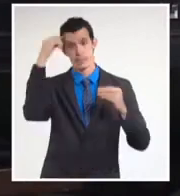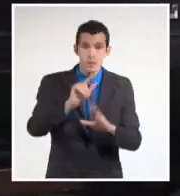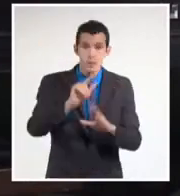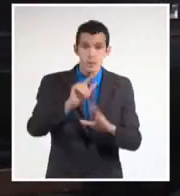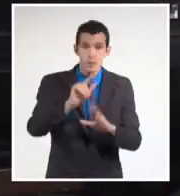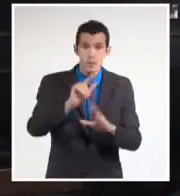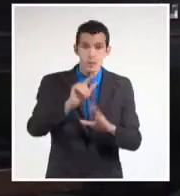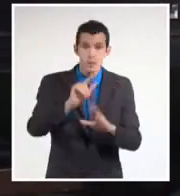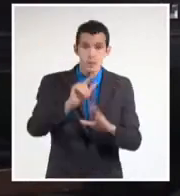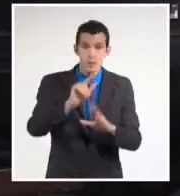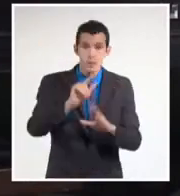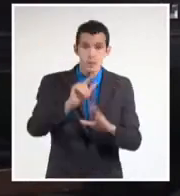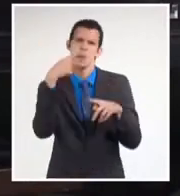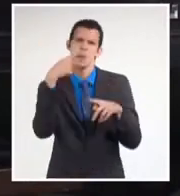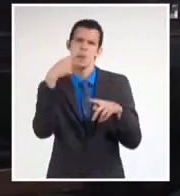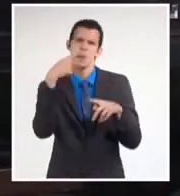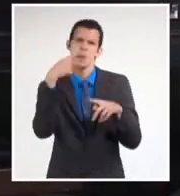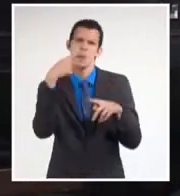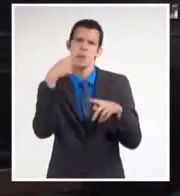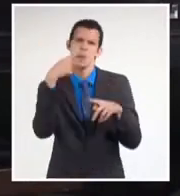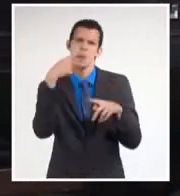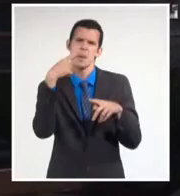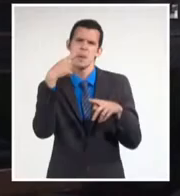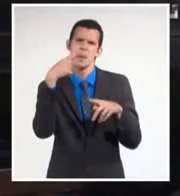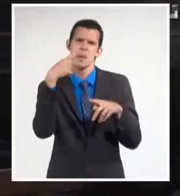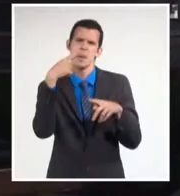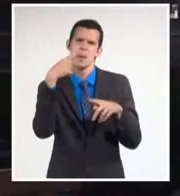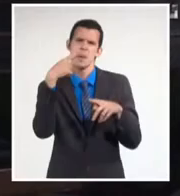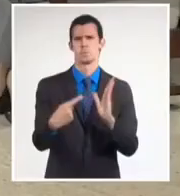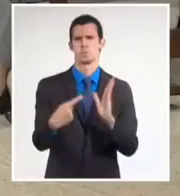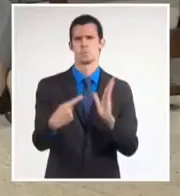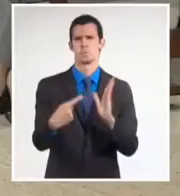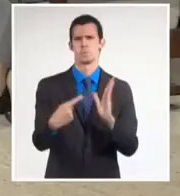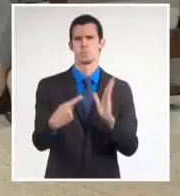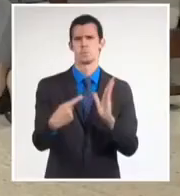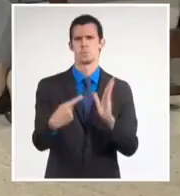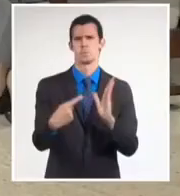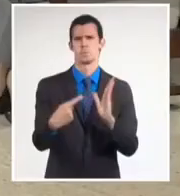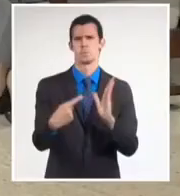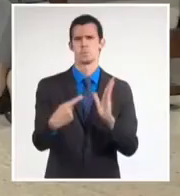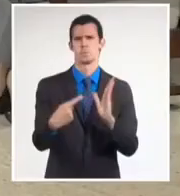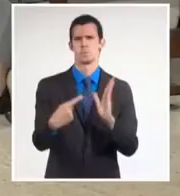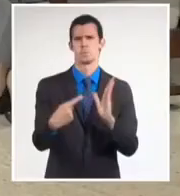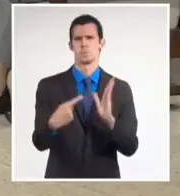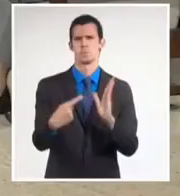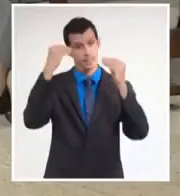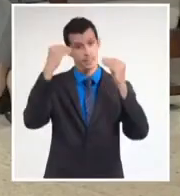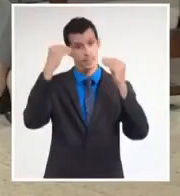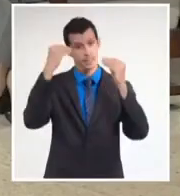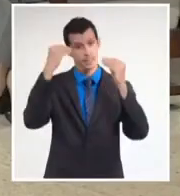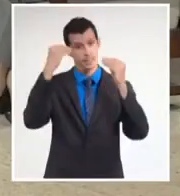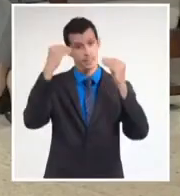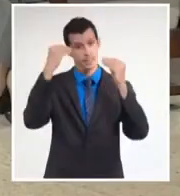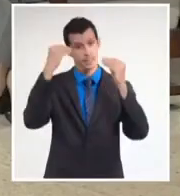la familia cubana y que es expresión también de lo que preocupa y ocupa al partido. Porque lo decíamos desde ayer, el partido no